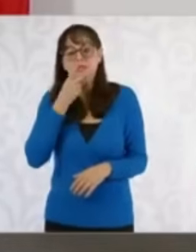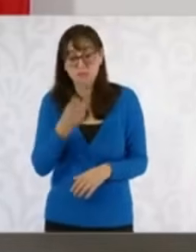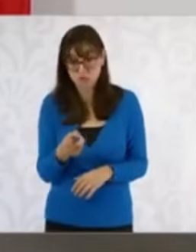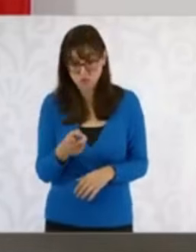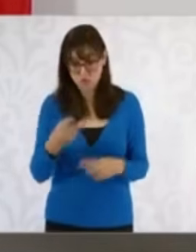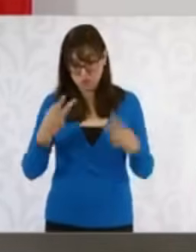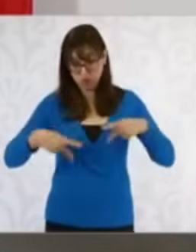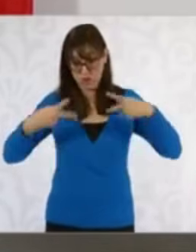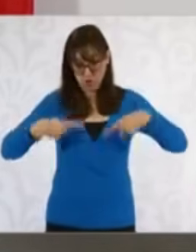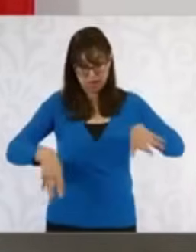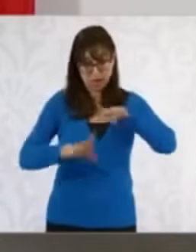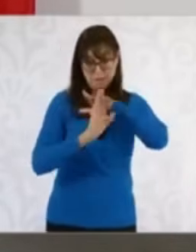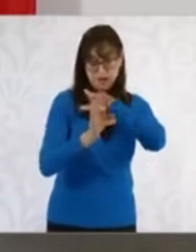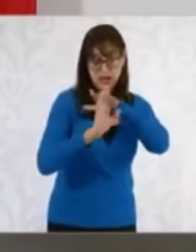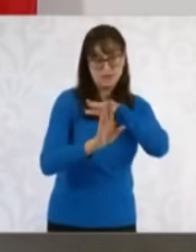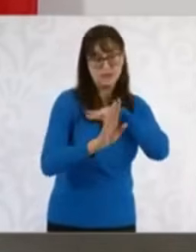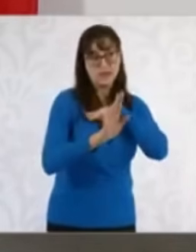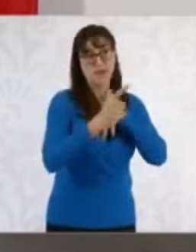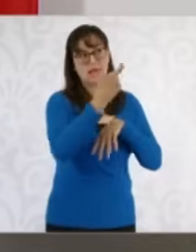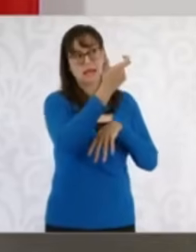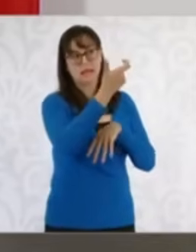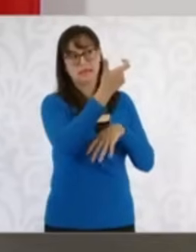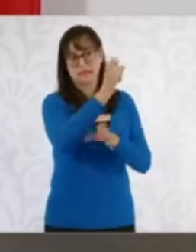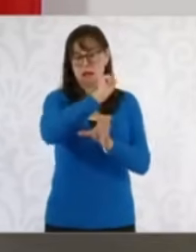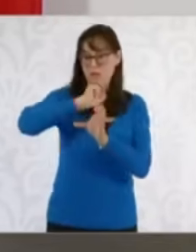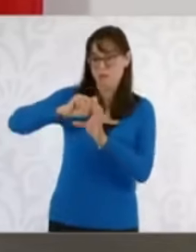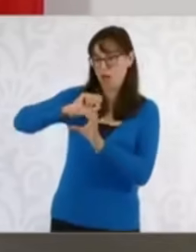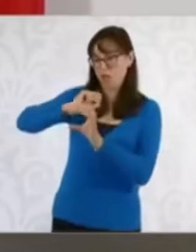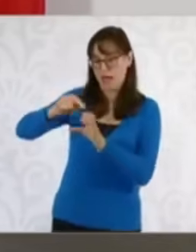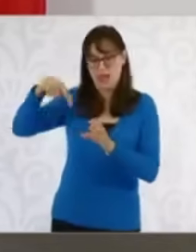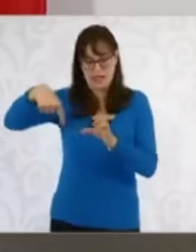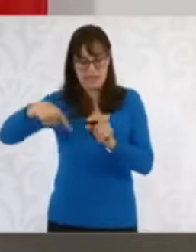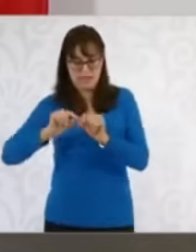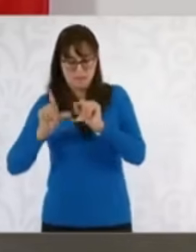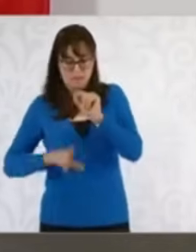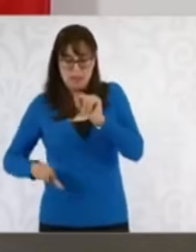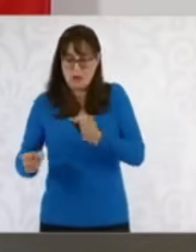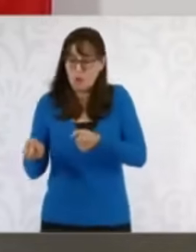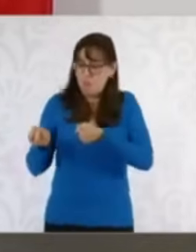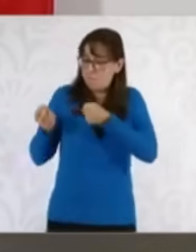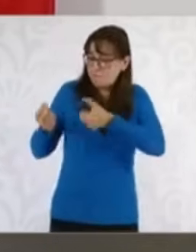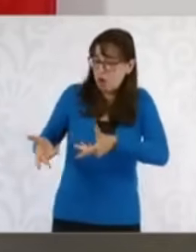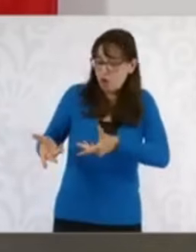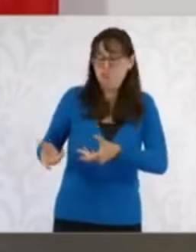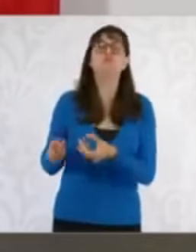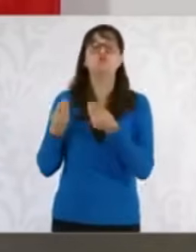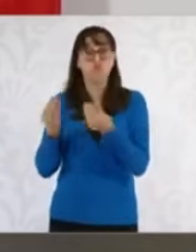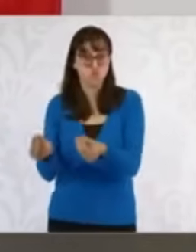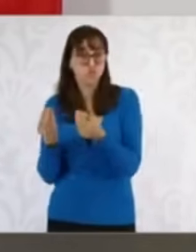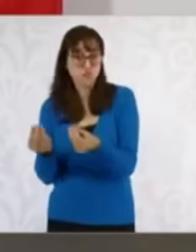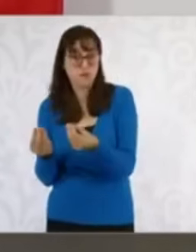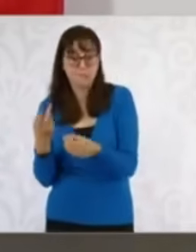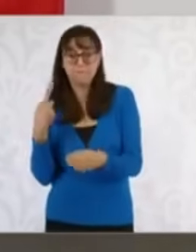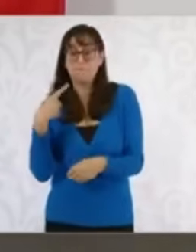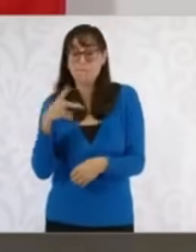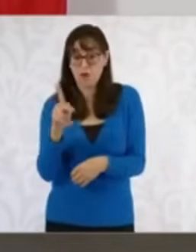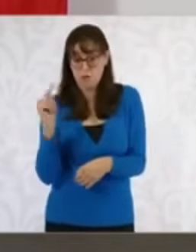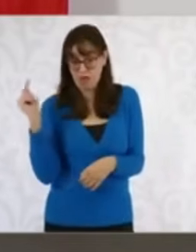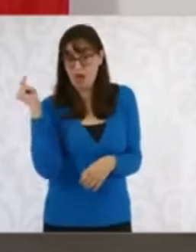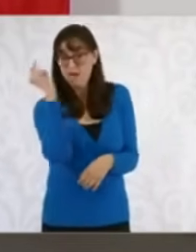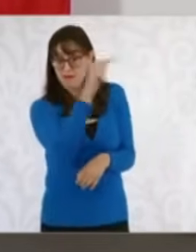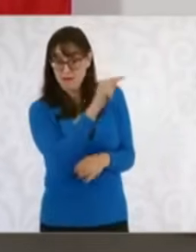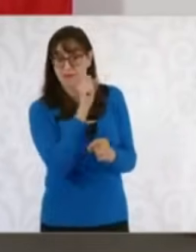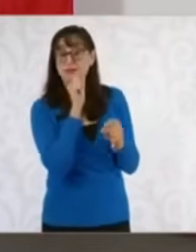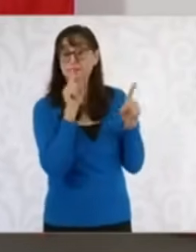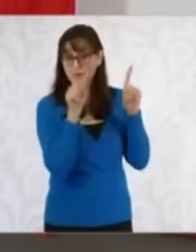con las remesas. Pero ellas y ellos aportan muchísimo a la economía de Estados Unidos. Estamos haciendo un